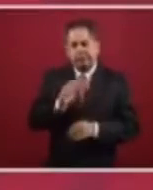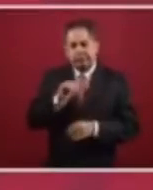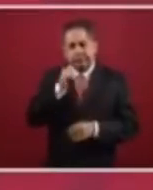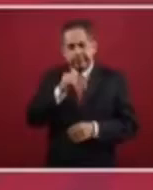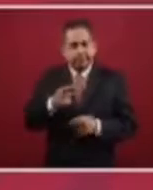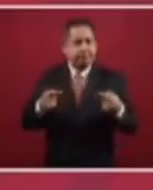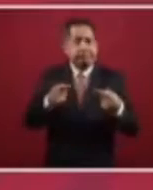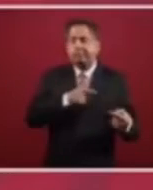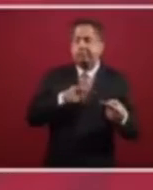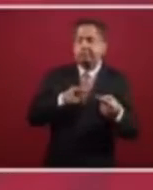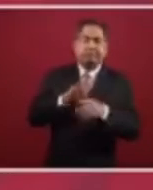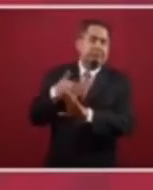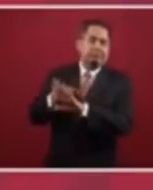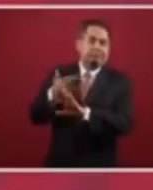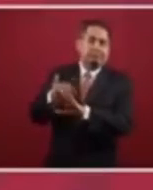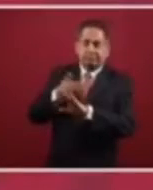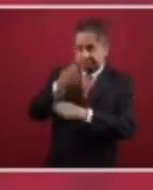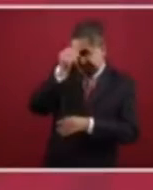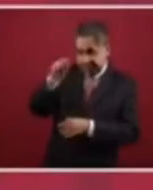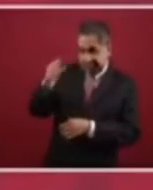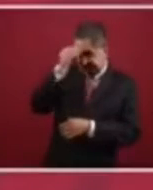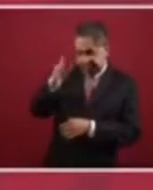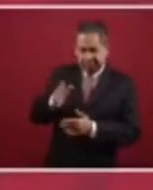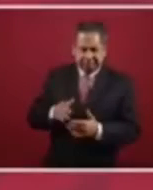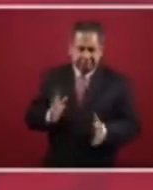pues hay adversarios,